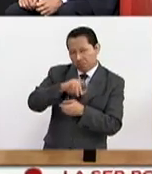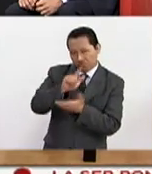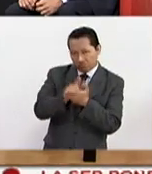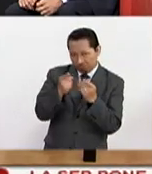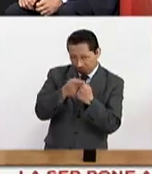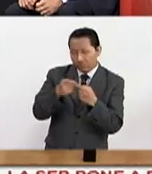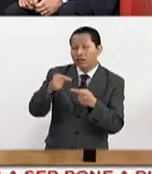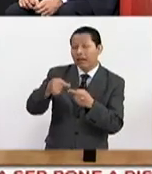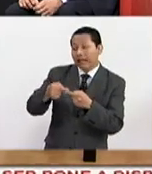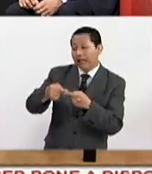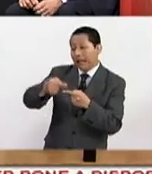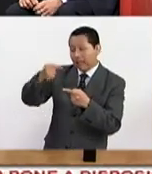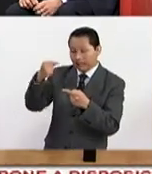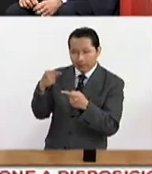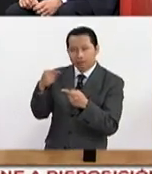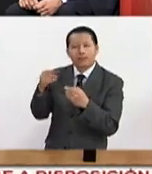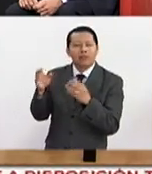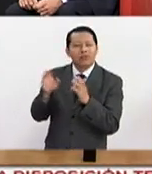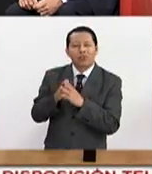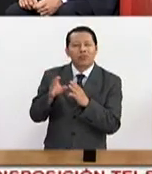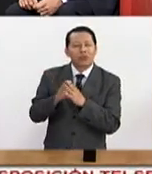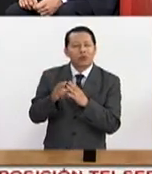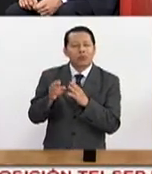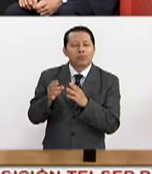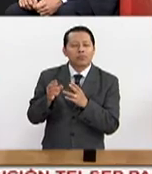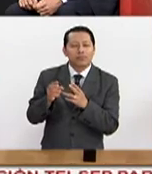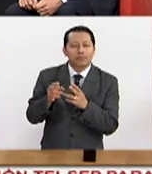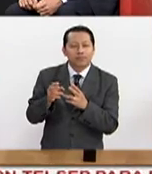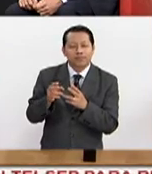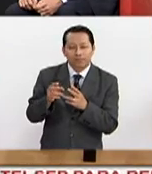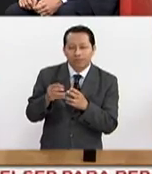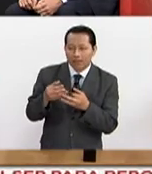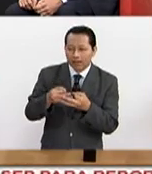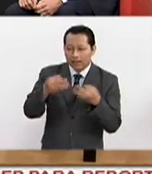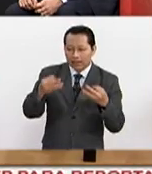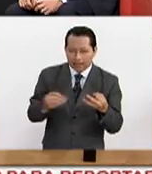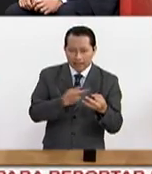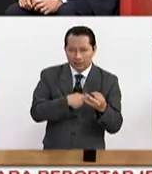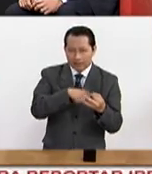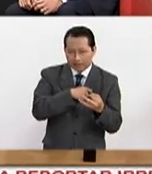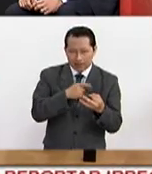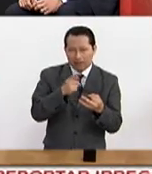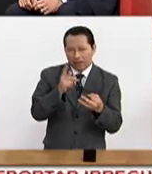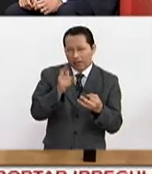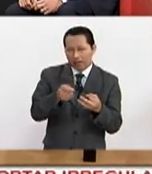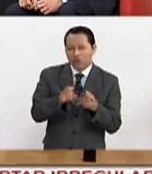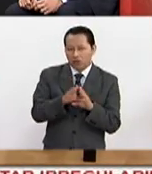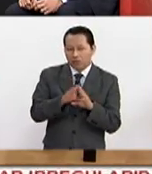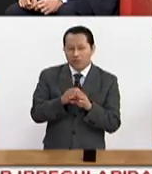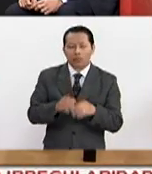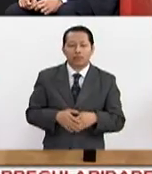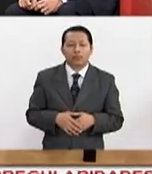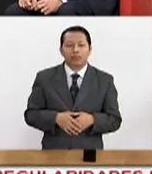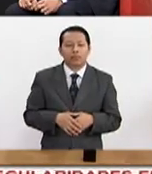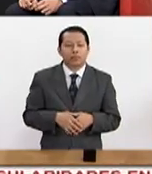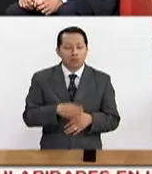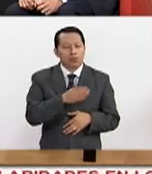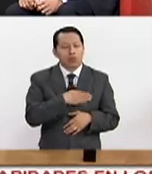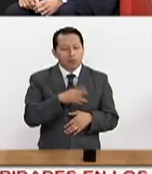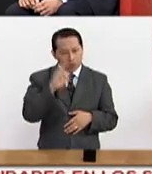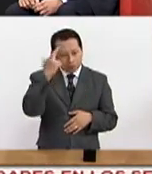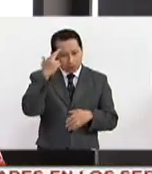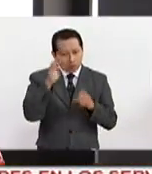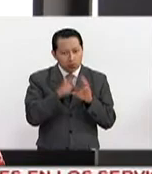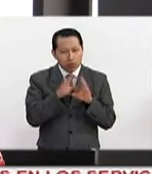pero ¿cuál es el estatus que tiene este tipo de territorio en España, como es Cataluña? Sí, bueno, hay que recordar que,